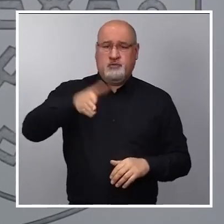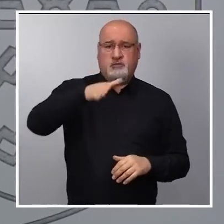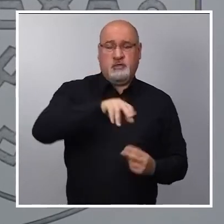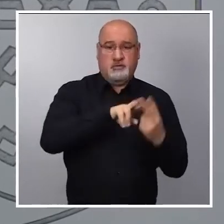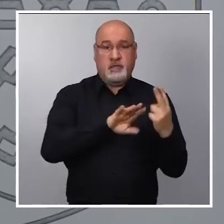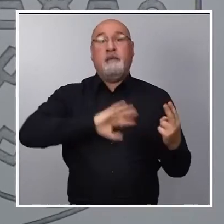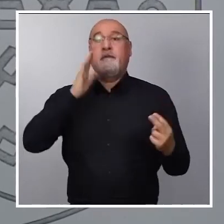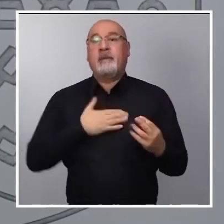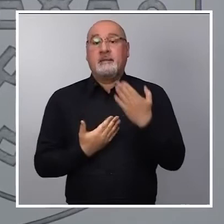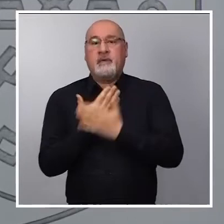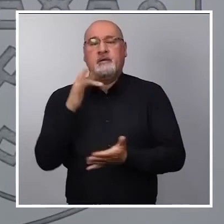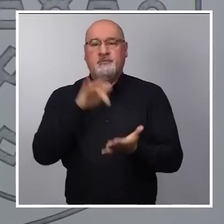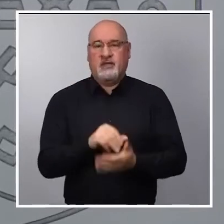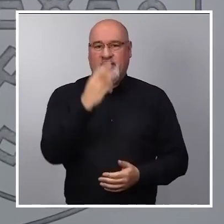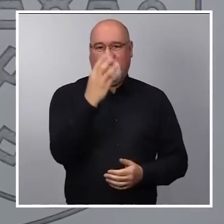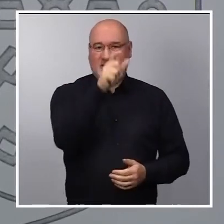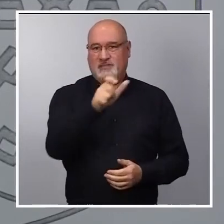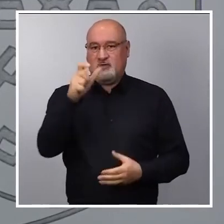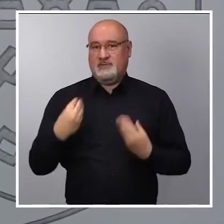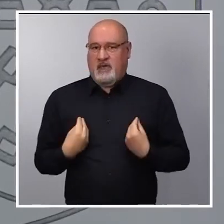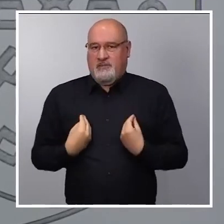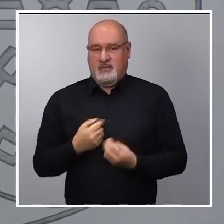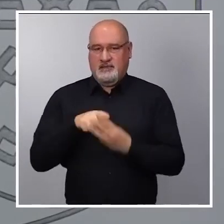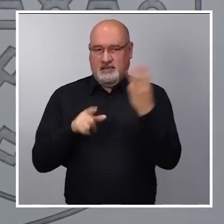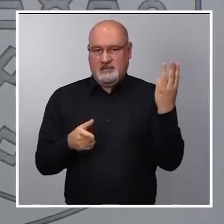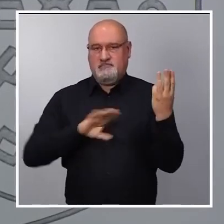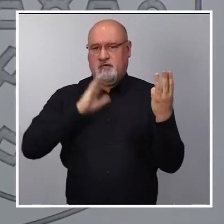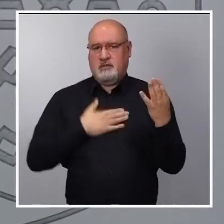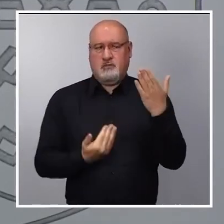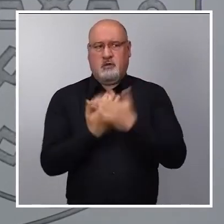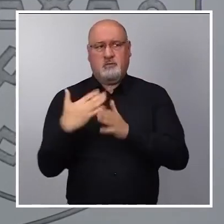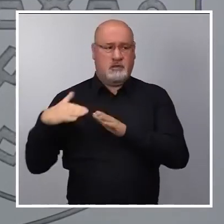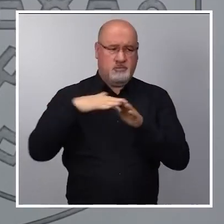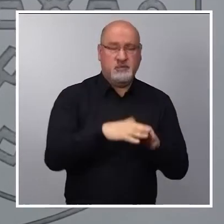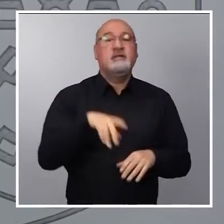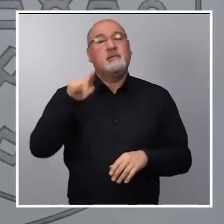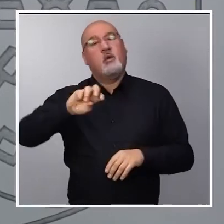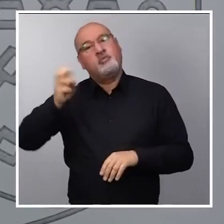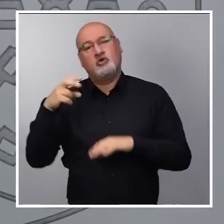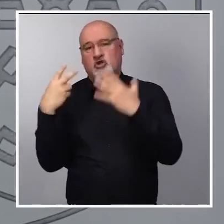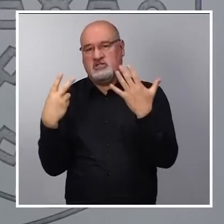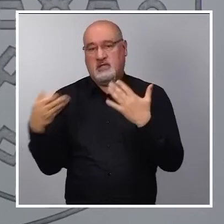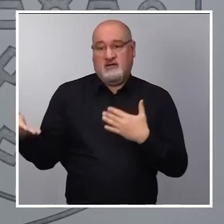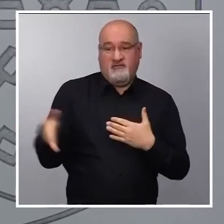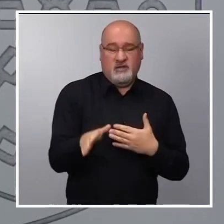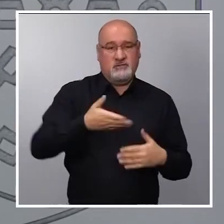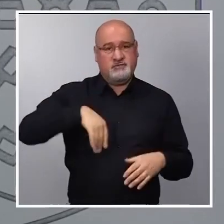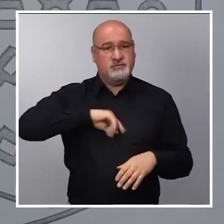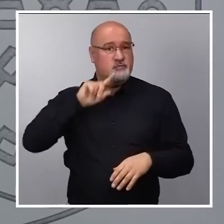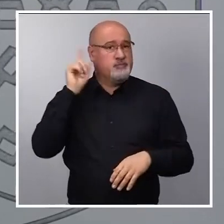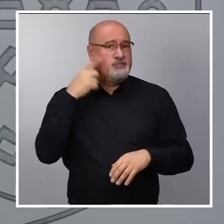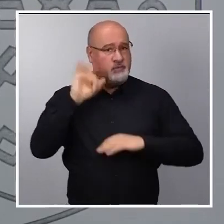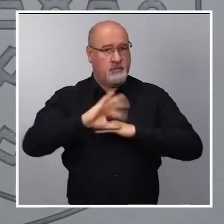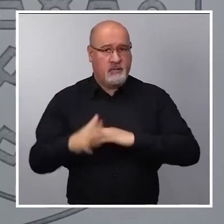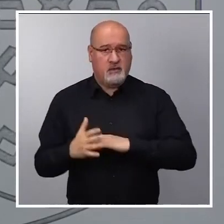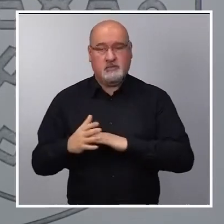español con os tres superviventes, así está previsto, e tamén siete de los fallecidos que fueron rescatados. Insisto, todo o